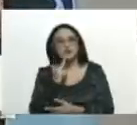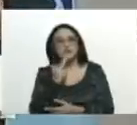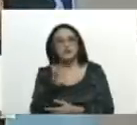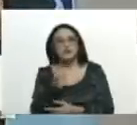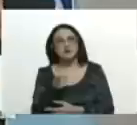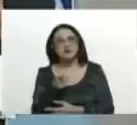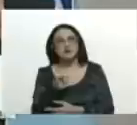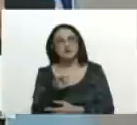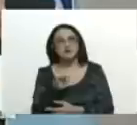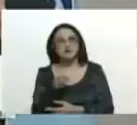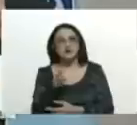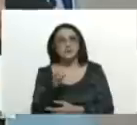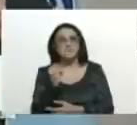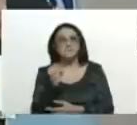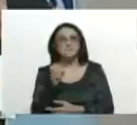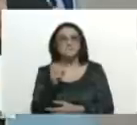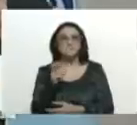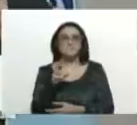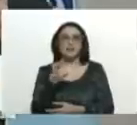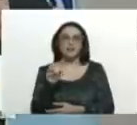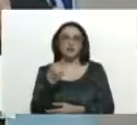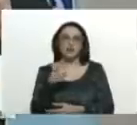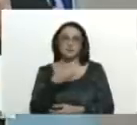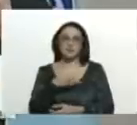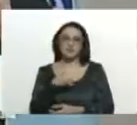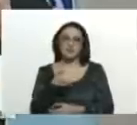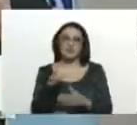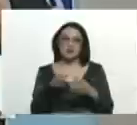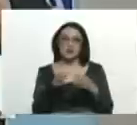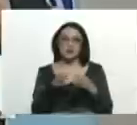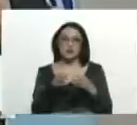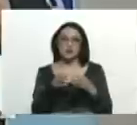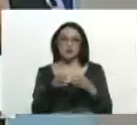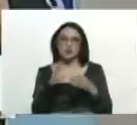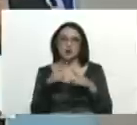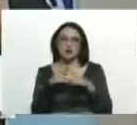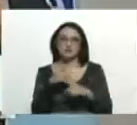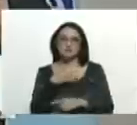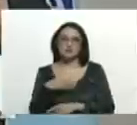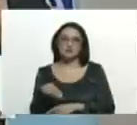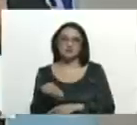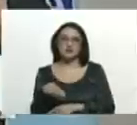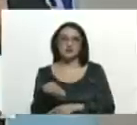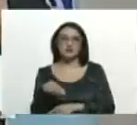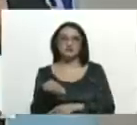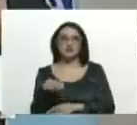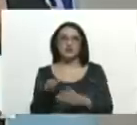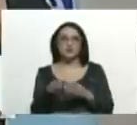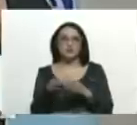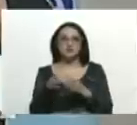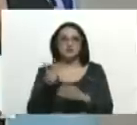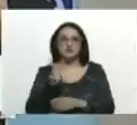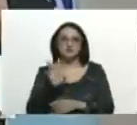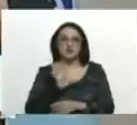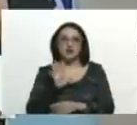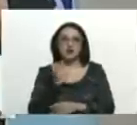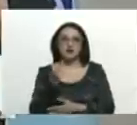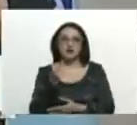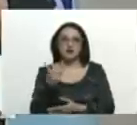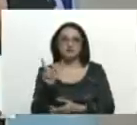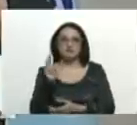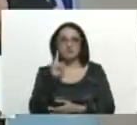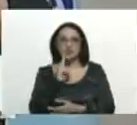tenemos a Pedro Rolando Maldonado Marín presidente de la corporación expresidente de la corporación venezolana de guayana